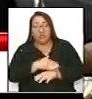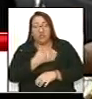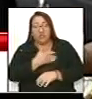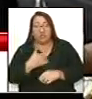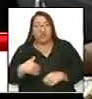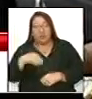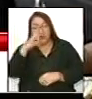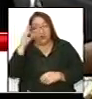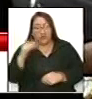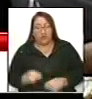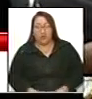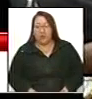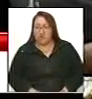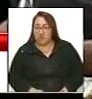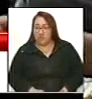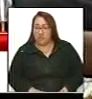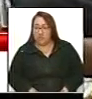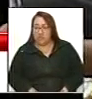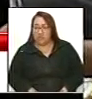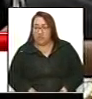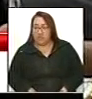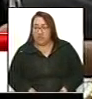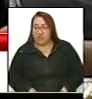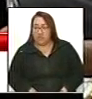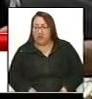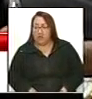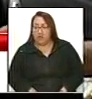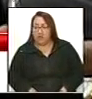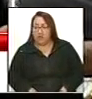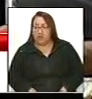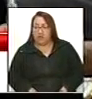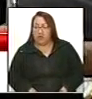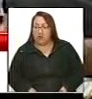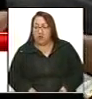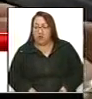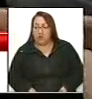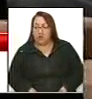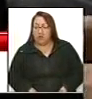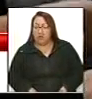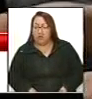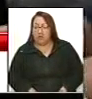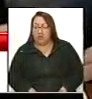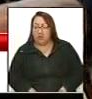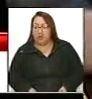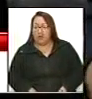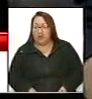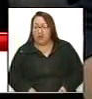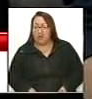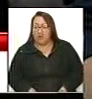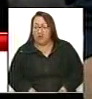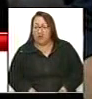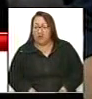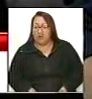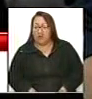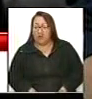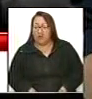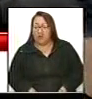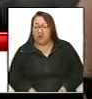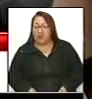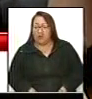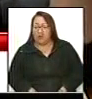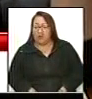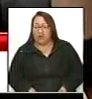Fujimori. Entonces, que después fue revisado también por el Parlamento, pero un poco en la función que ustedes decían antes de esas revisiones que se